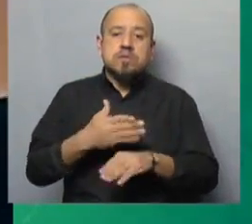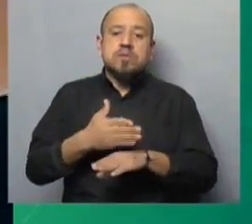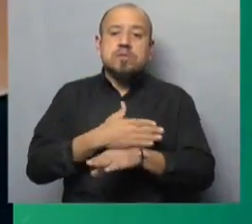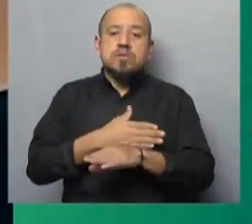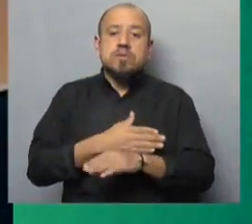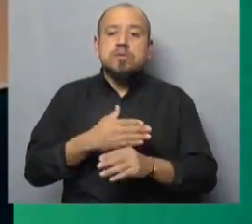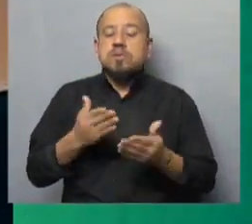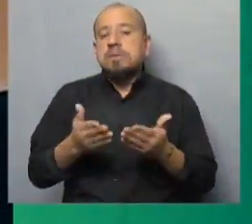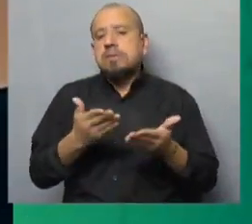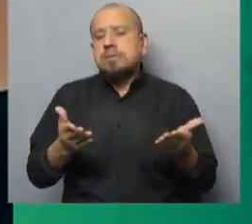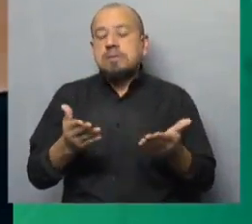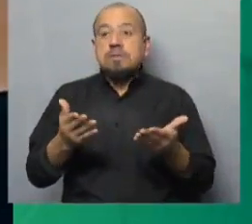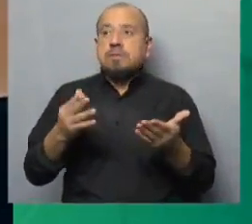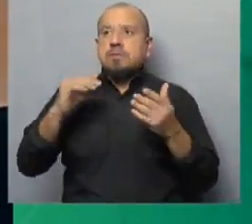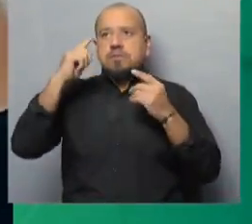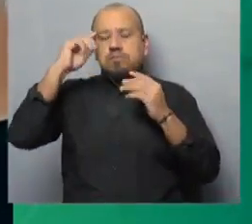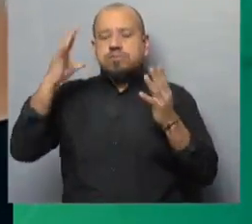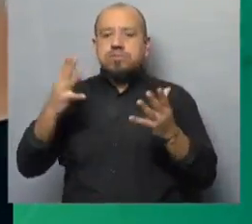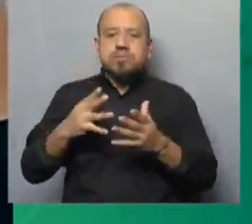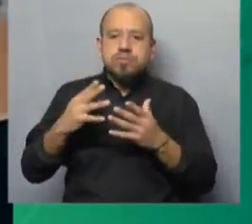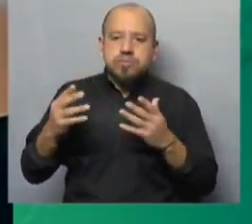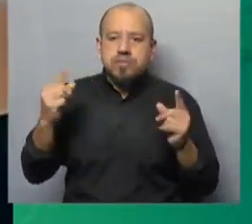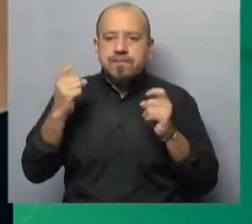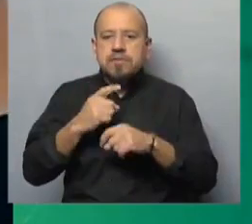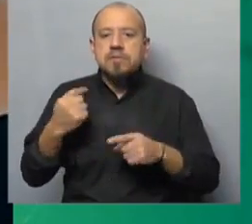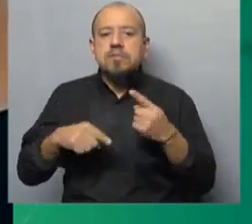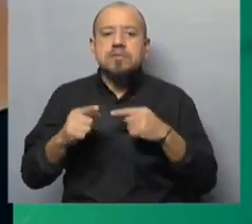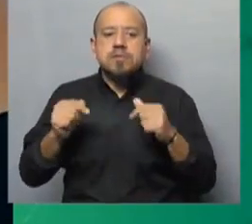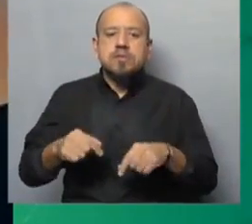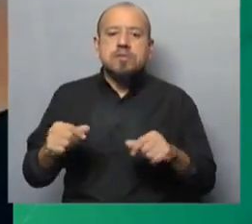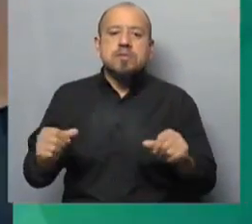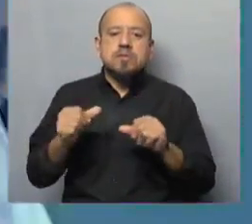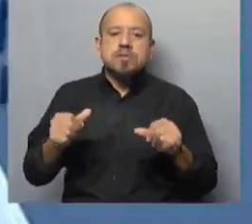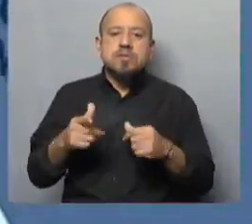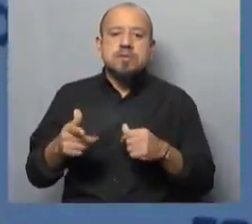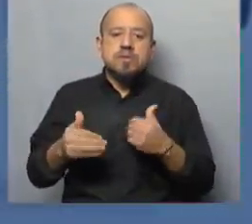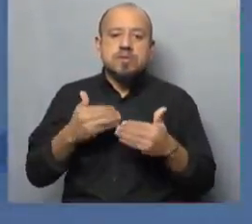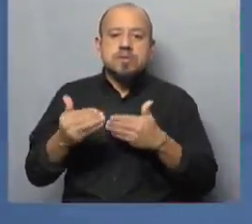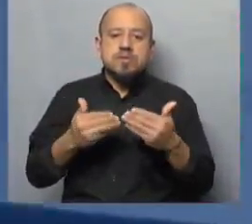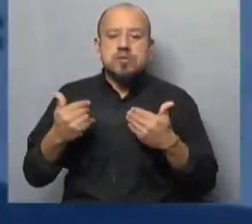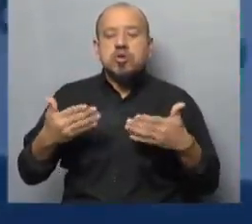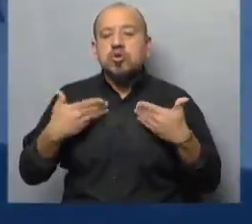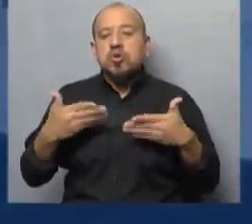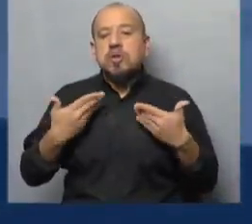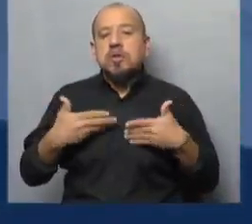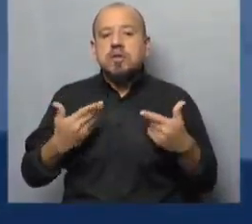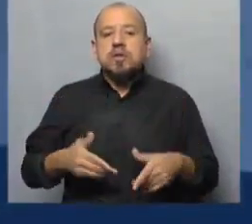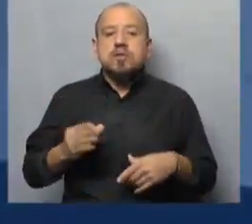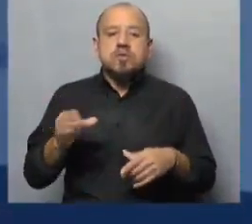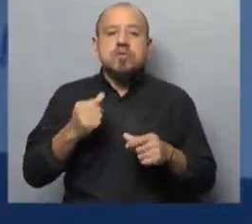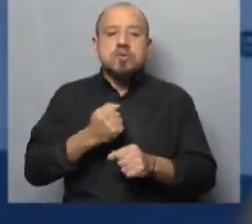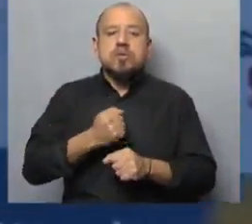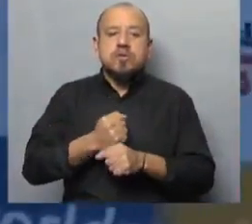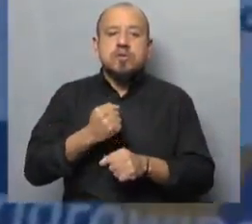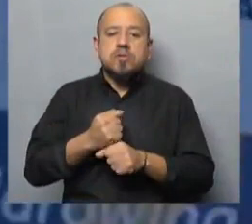parecía algo de otro planeta no y bueno eso es lo que se viene lo que te deja descontentos que todo el trabajo que hiciste